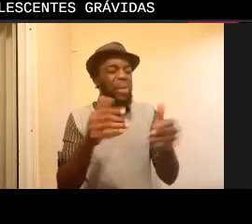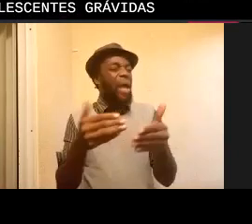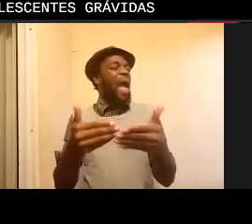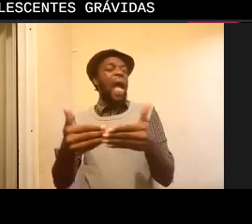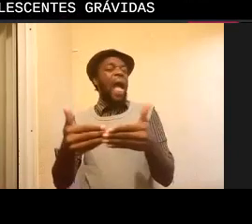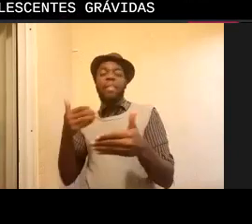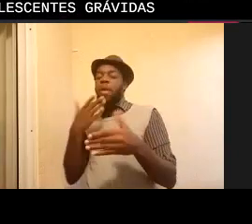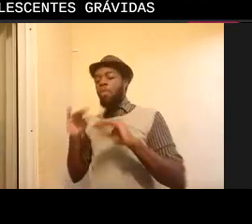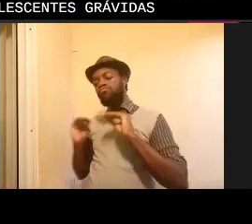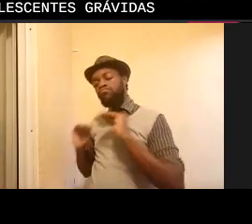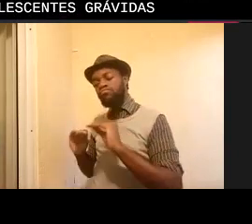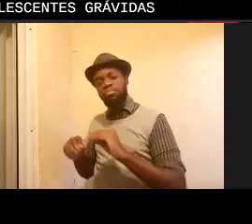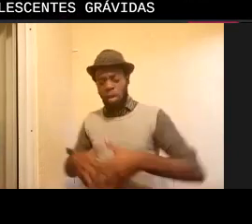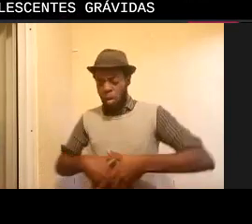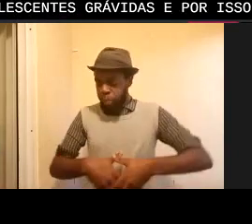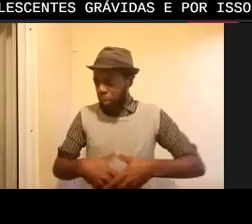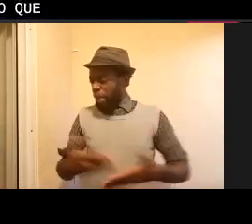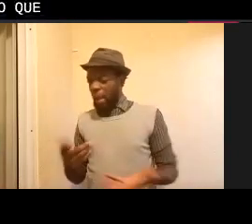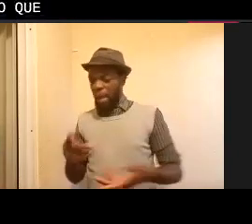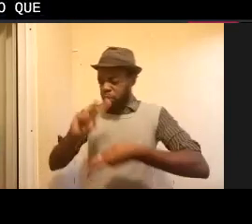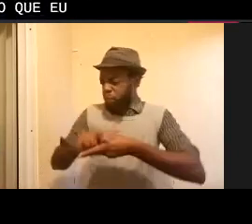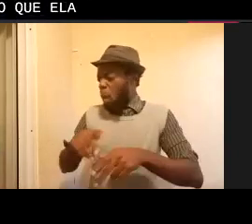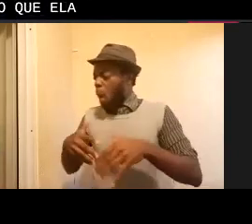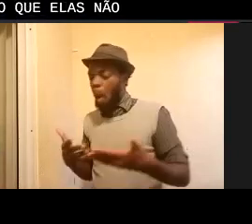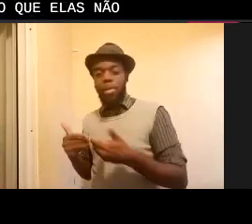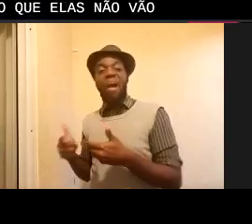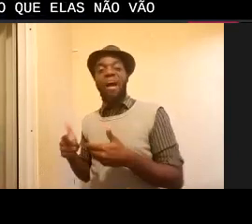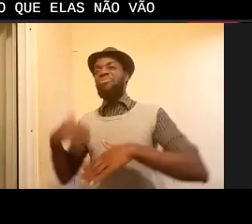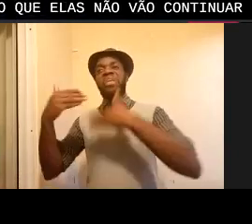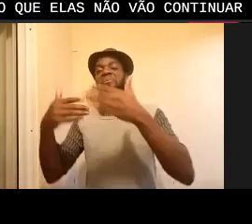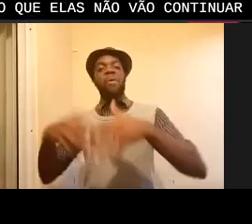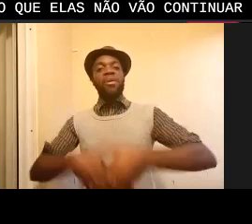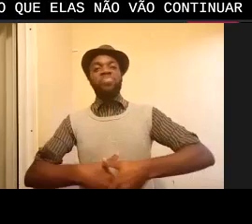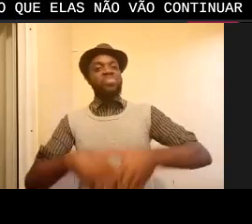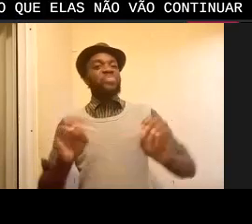por tanto no van a seguir estos